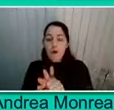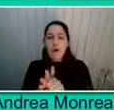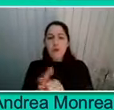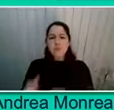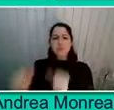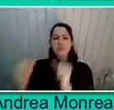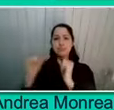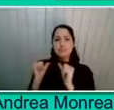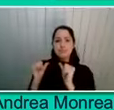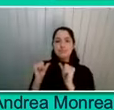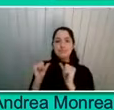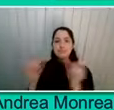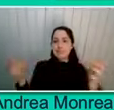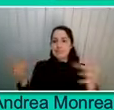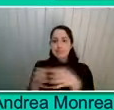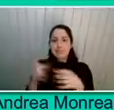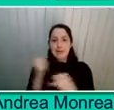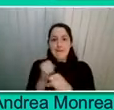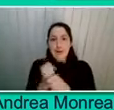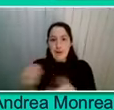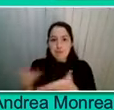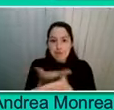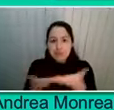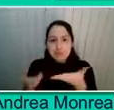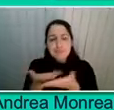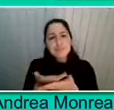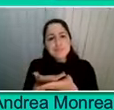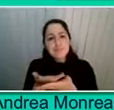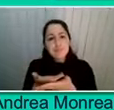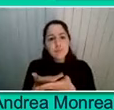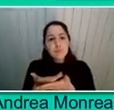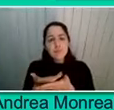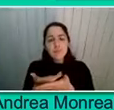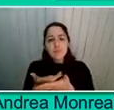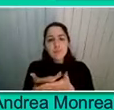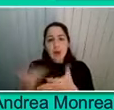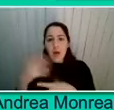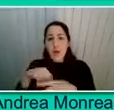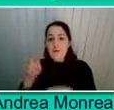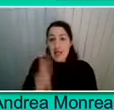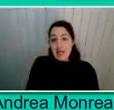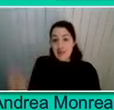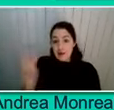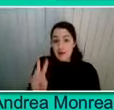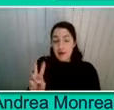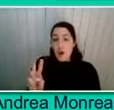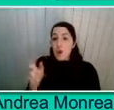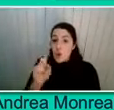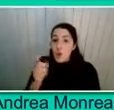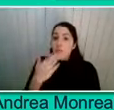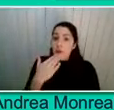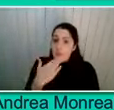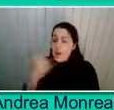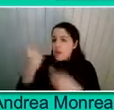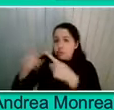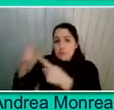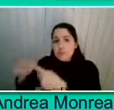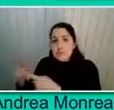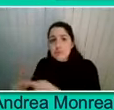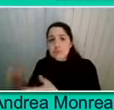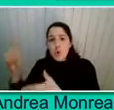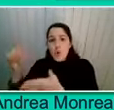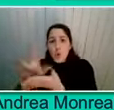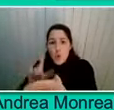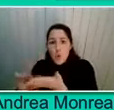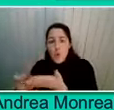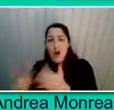trabajar colaborativamente, no solo dentro de Valdivia, sino que también a través de una red de instituciones y laboratorios a nivel nacional.